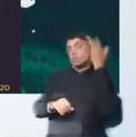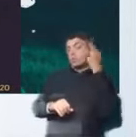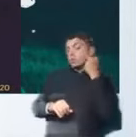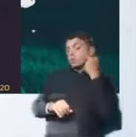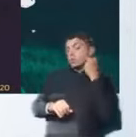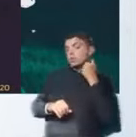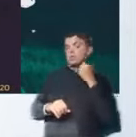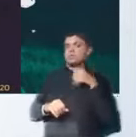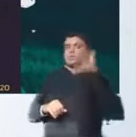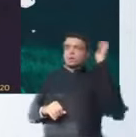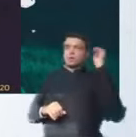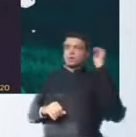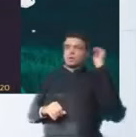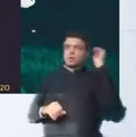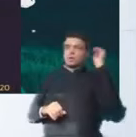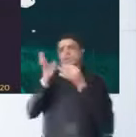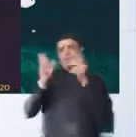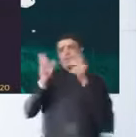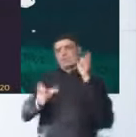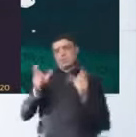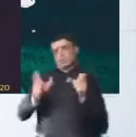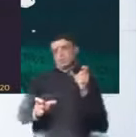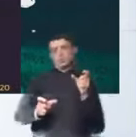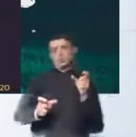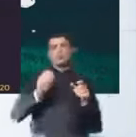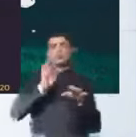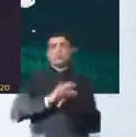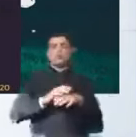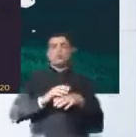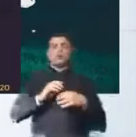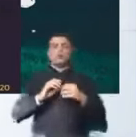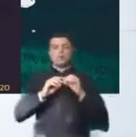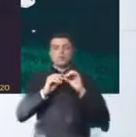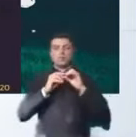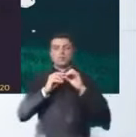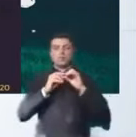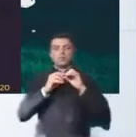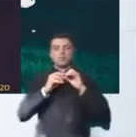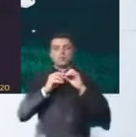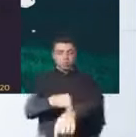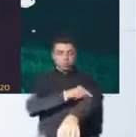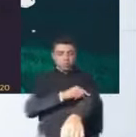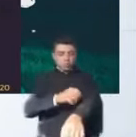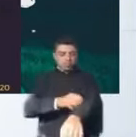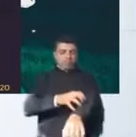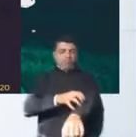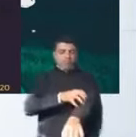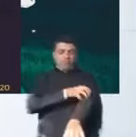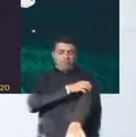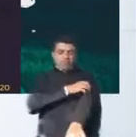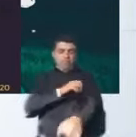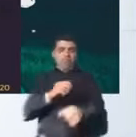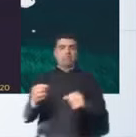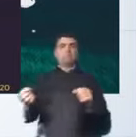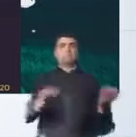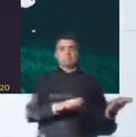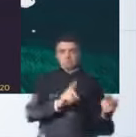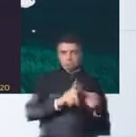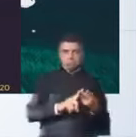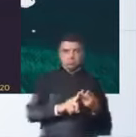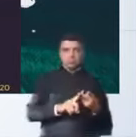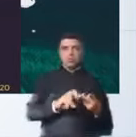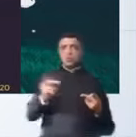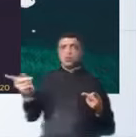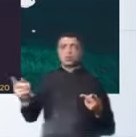tuberculosis, diariamente hay más de 2.400 personas que mueren por hepatitis B, más de 2.200 por neumonía,